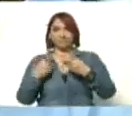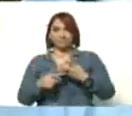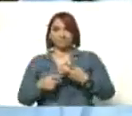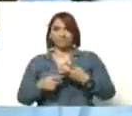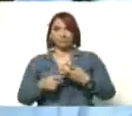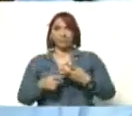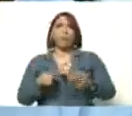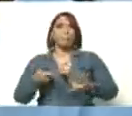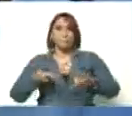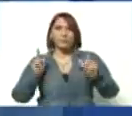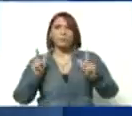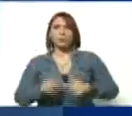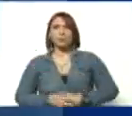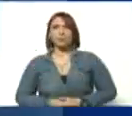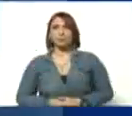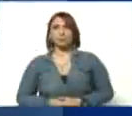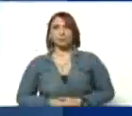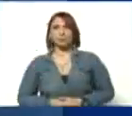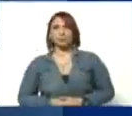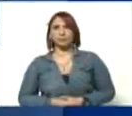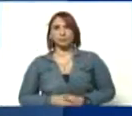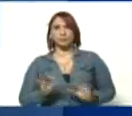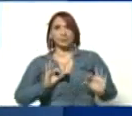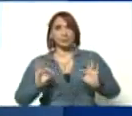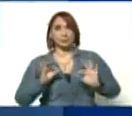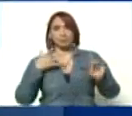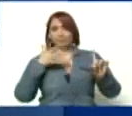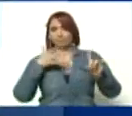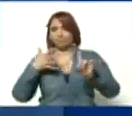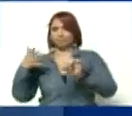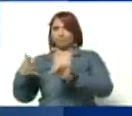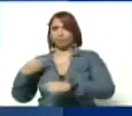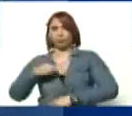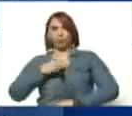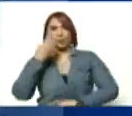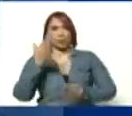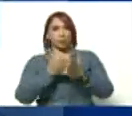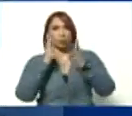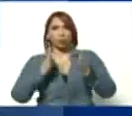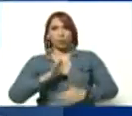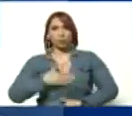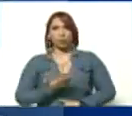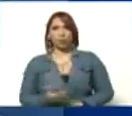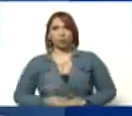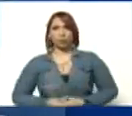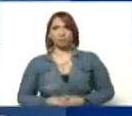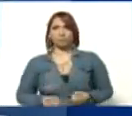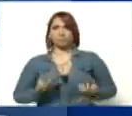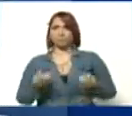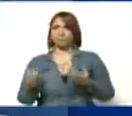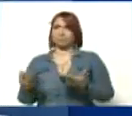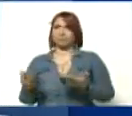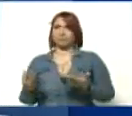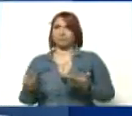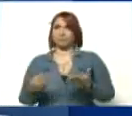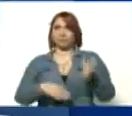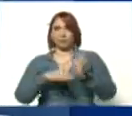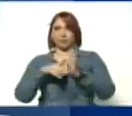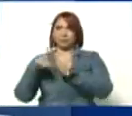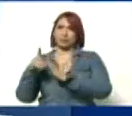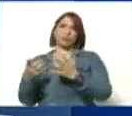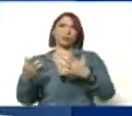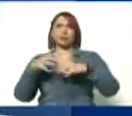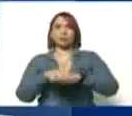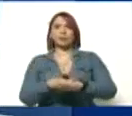que permitirán preparar y formar a nuestros muchachos para que puedan aportar ese granito de arena en ese desarrollo integral, en